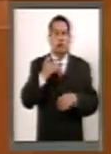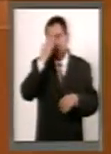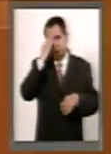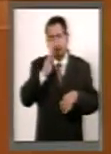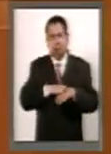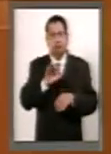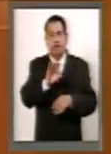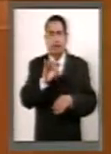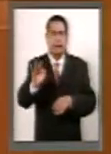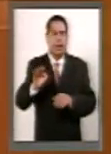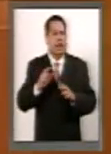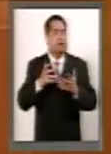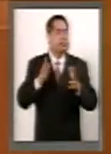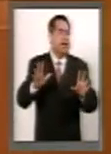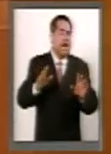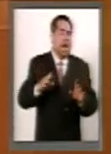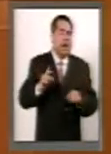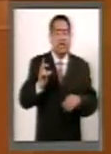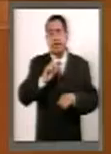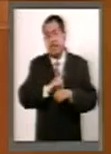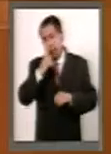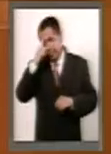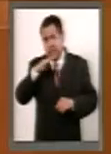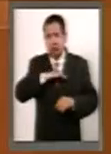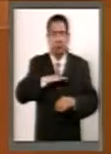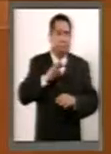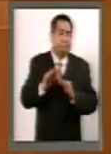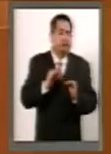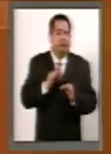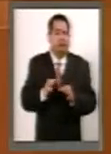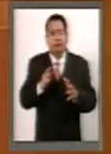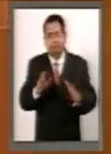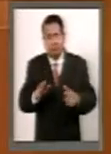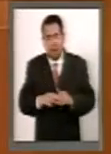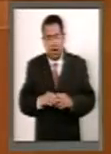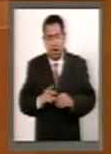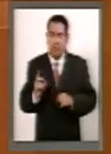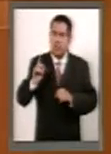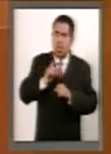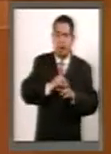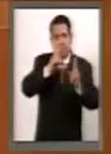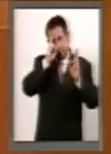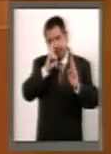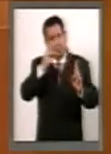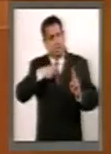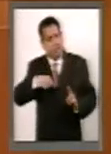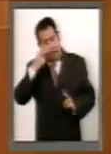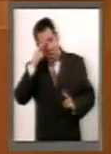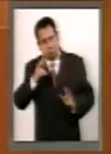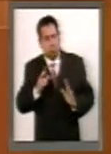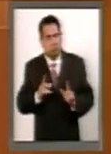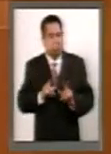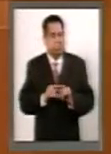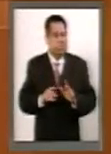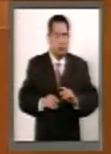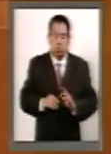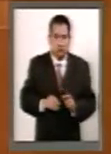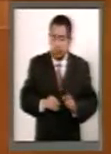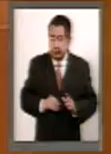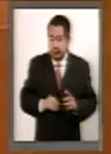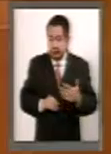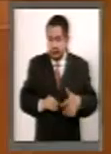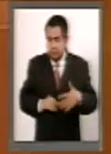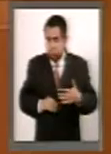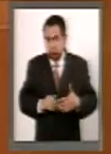de nuestro calendario cívico, dentro de los días fastos de los mexicanos, no en medio de